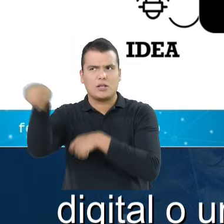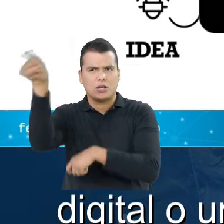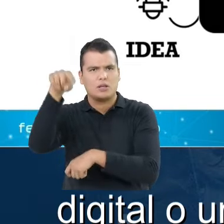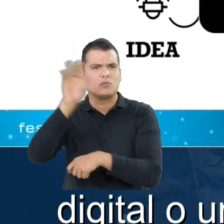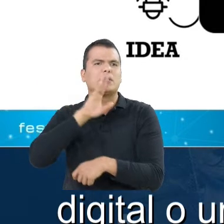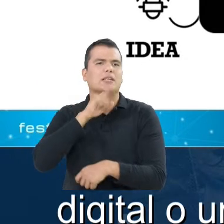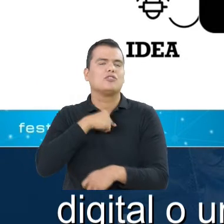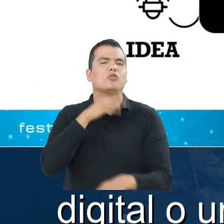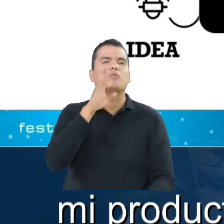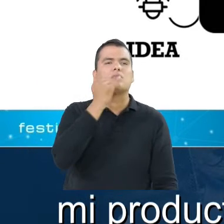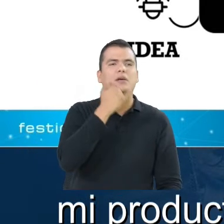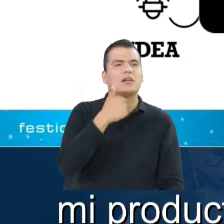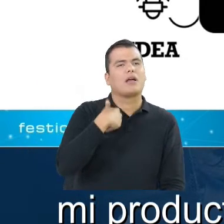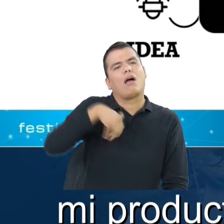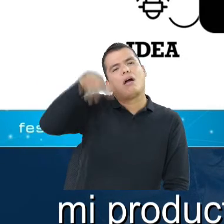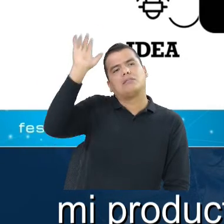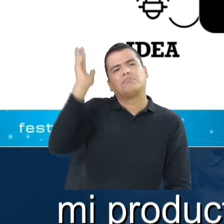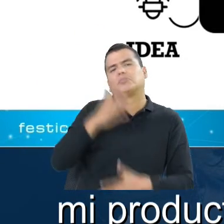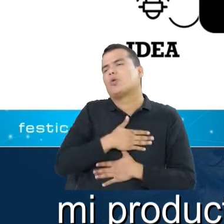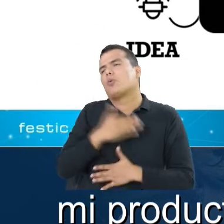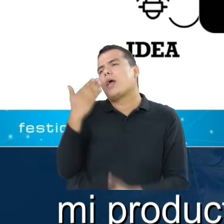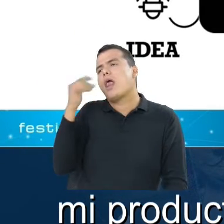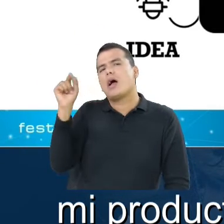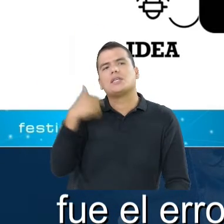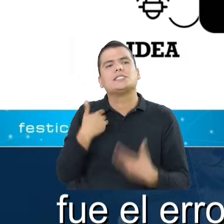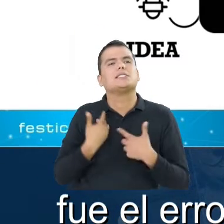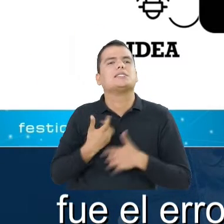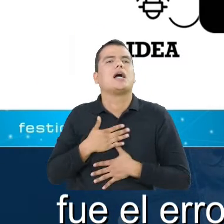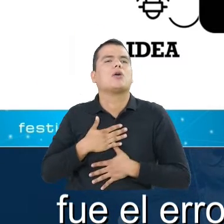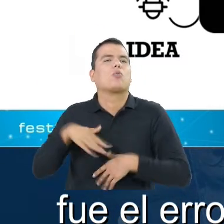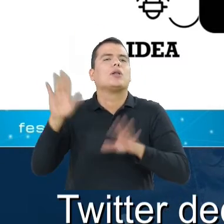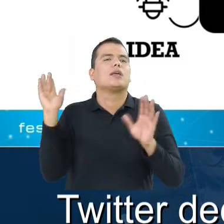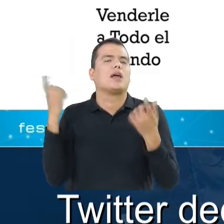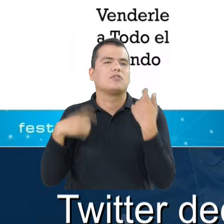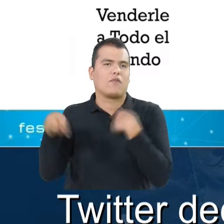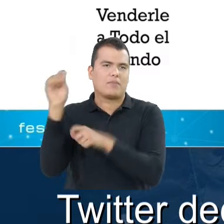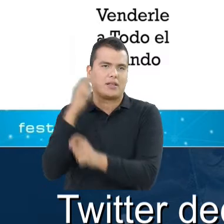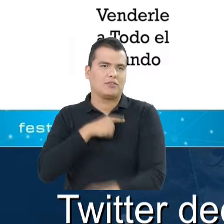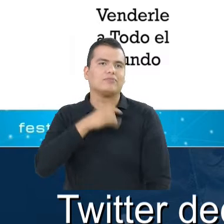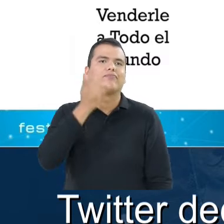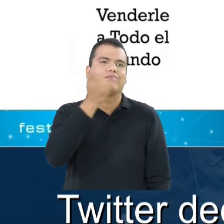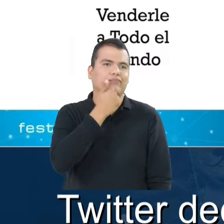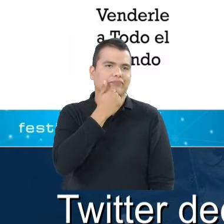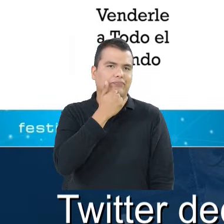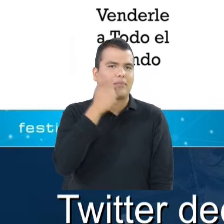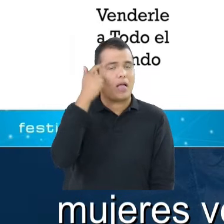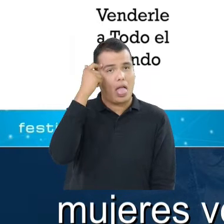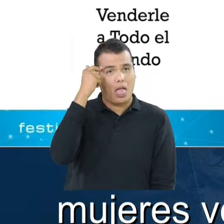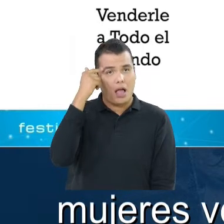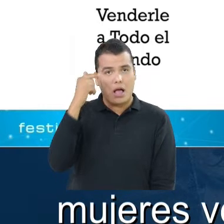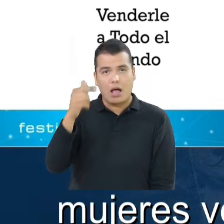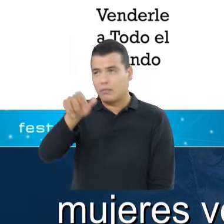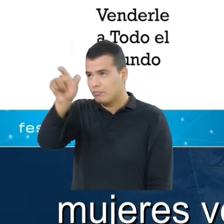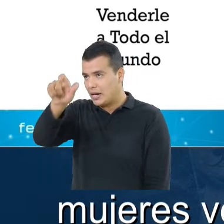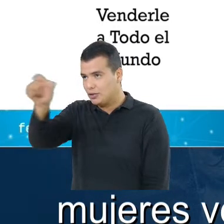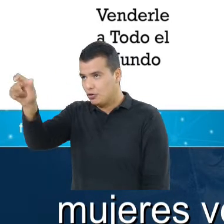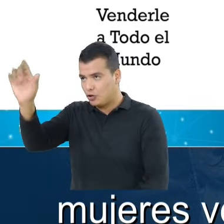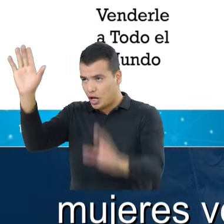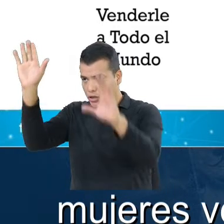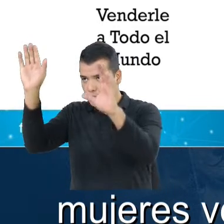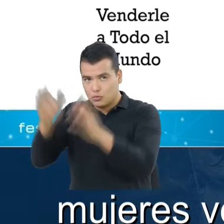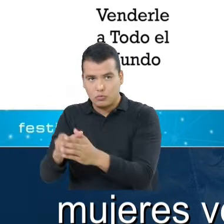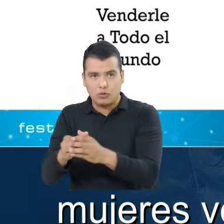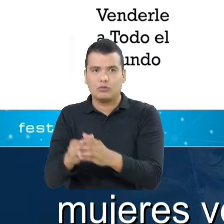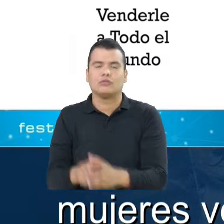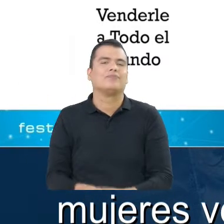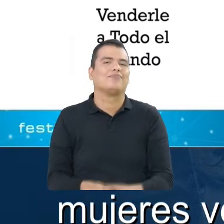Magic Twist? Decir, es un producto para mujeres, vendámoselas a todas las mujeres. Es un grave error. ¿Por qué es un error? Yo siempre